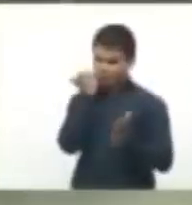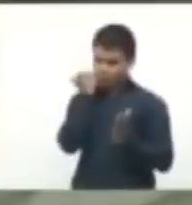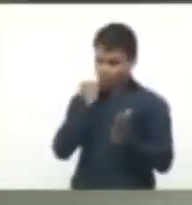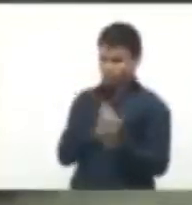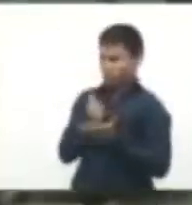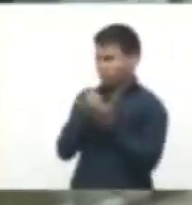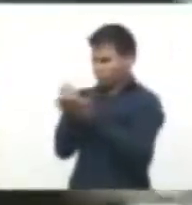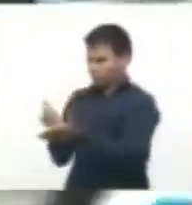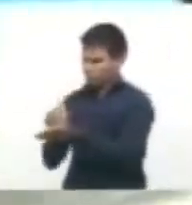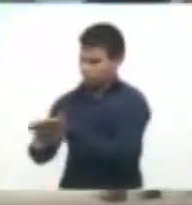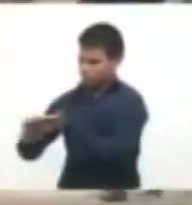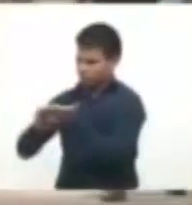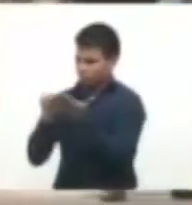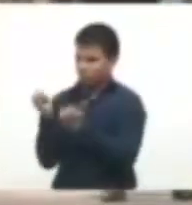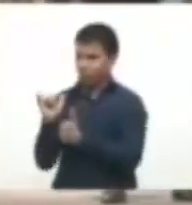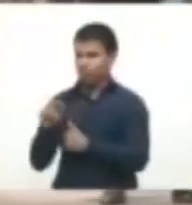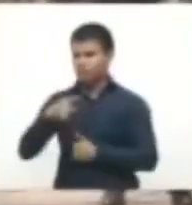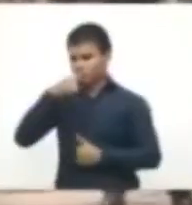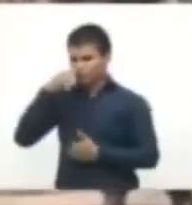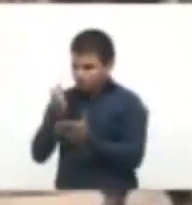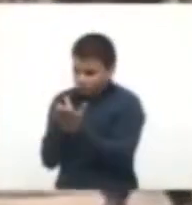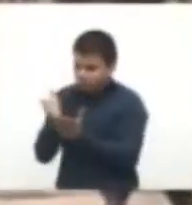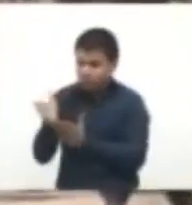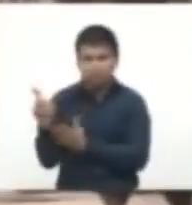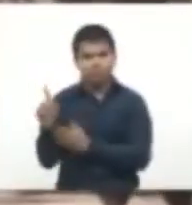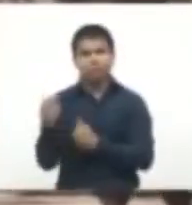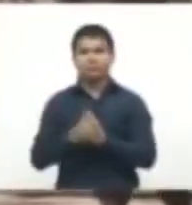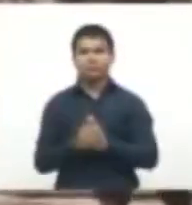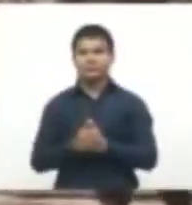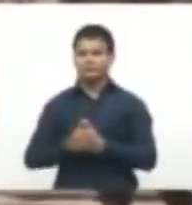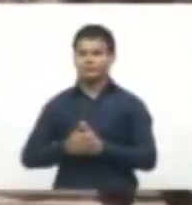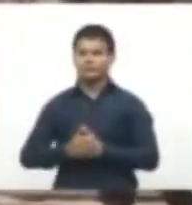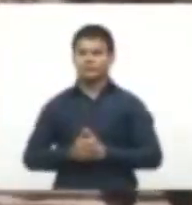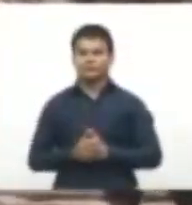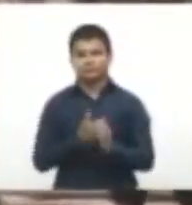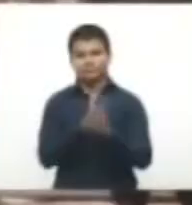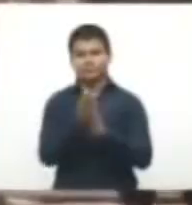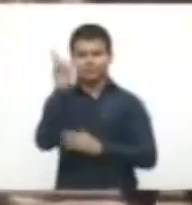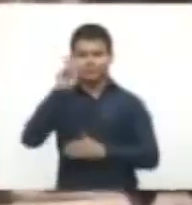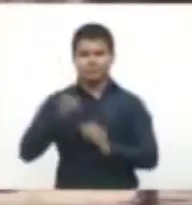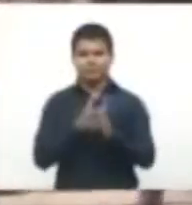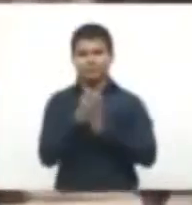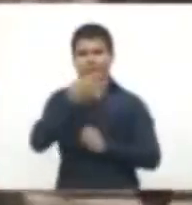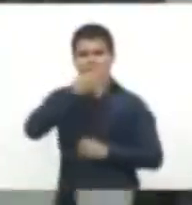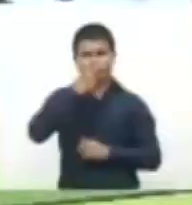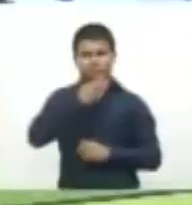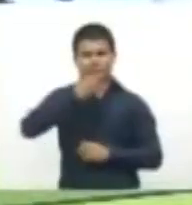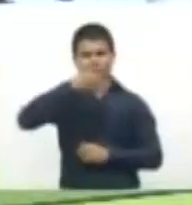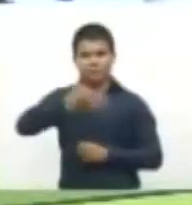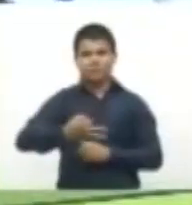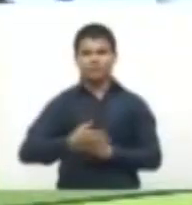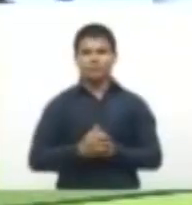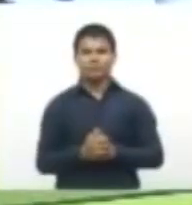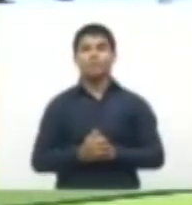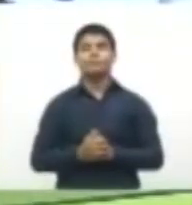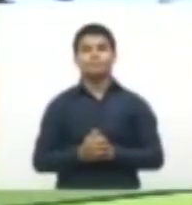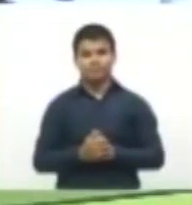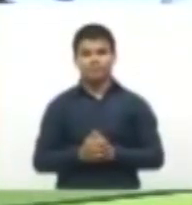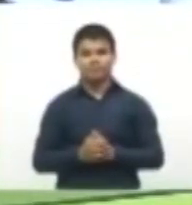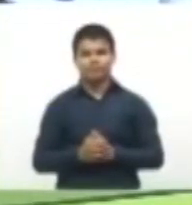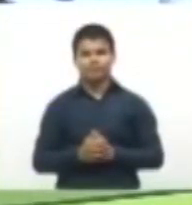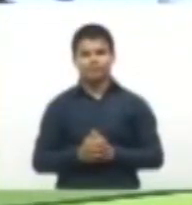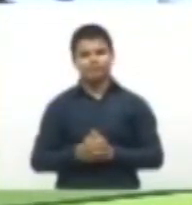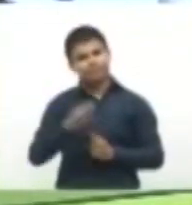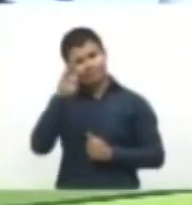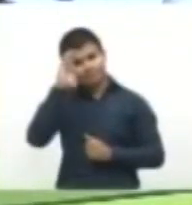de intoxicados siga creciendo. En Sucre, Jorge Romero Montiel, las noticias, un compromiso con la verdad. Bien, y a esta hora damos un